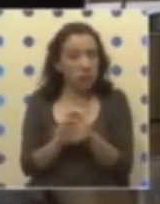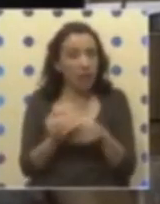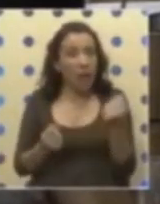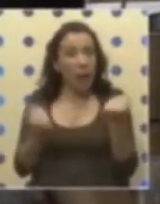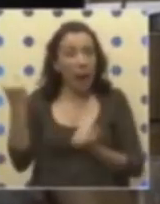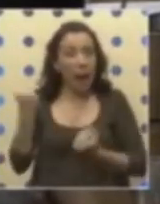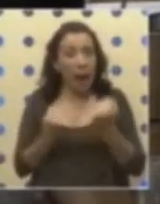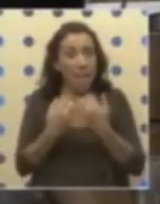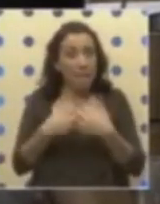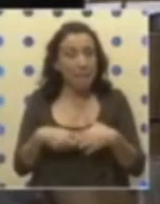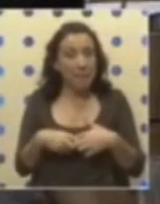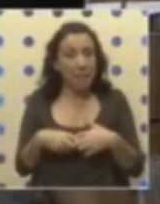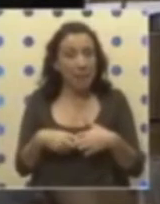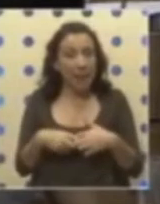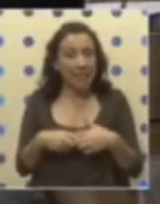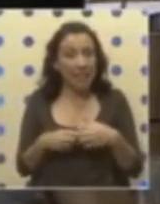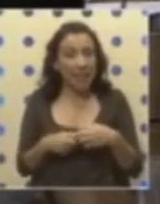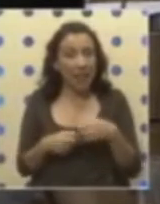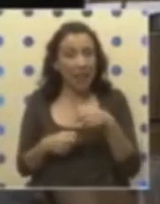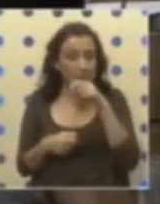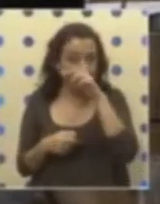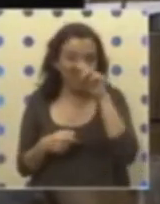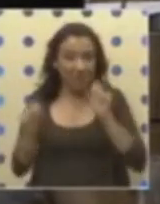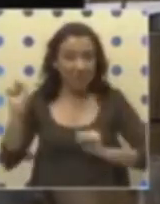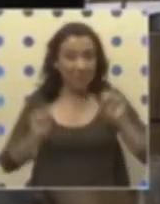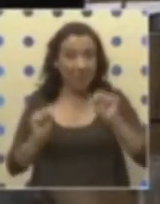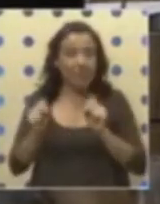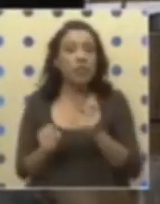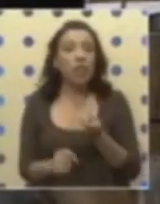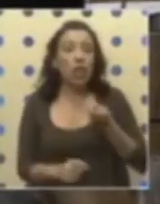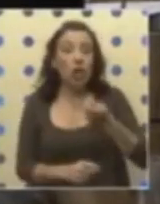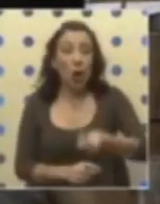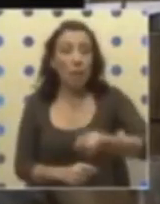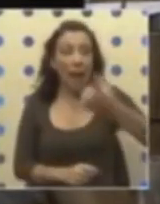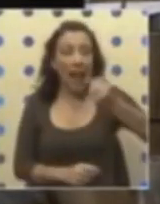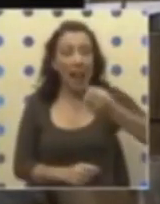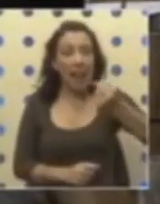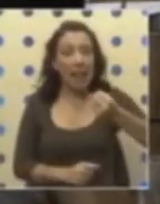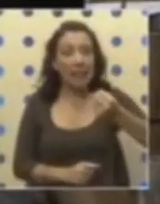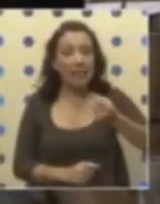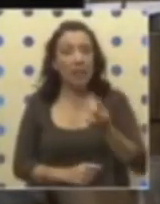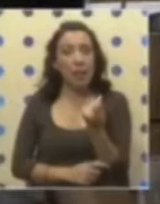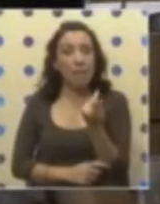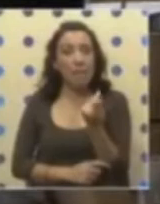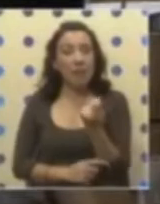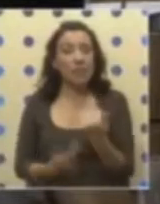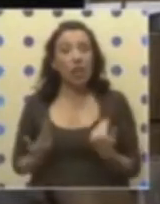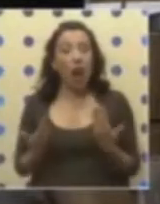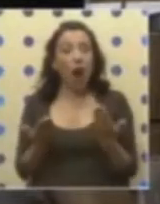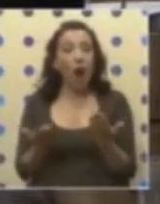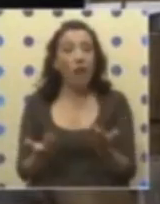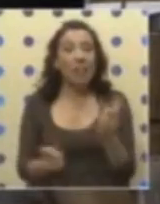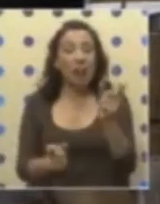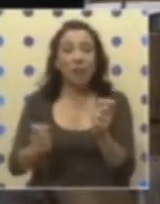empresas, de las industrias que compran leche en el país respecto del precio que le están ofreciendo a